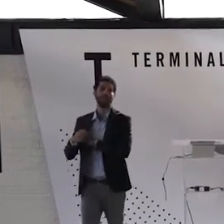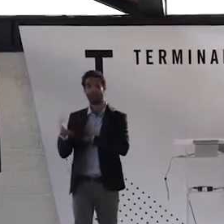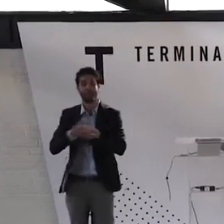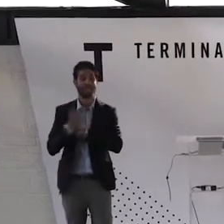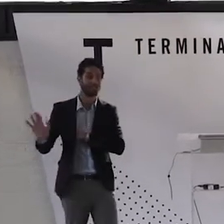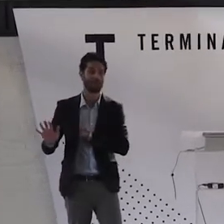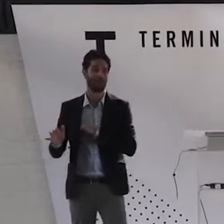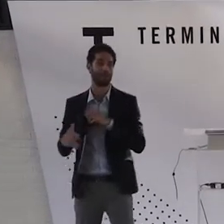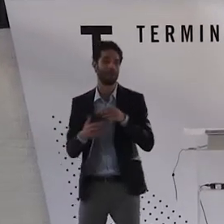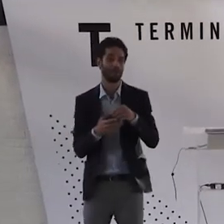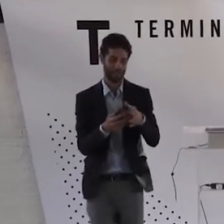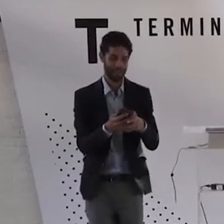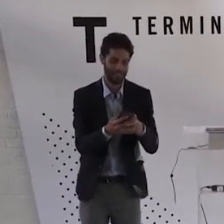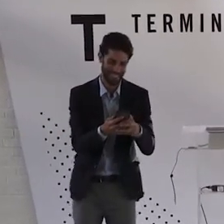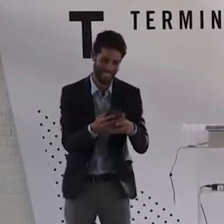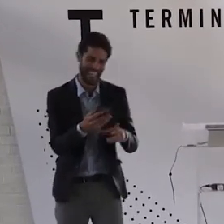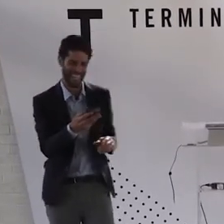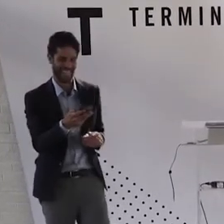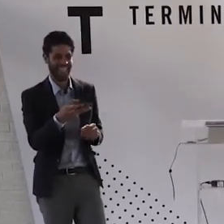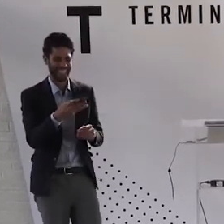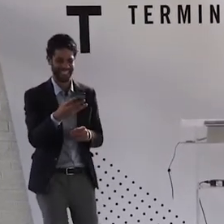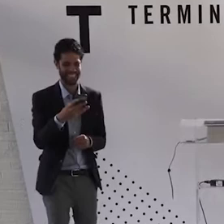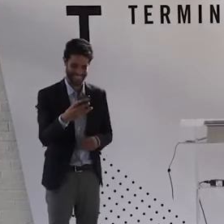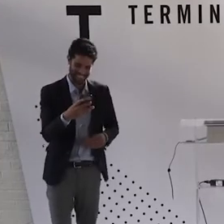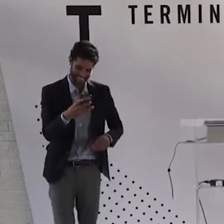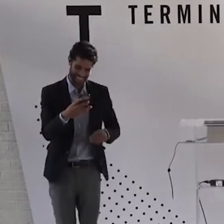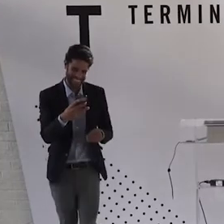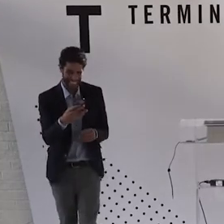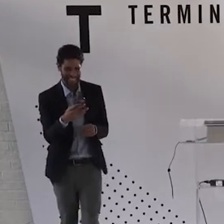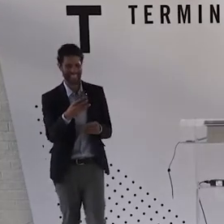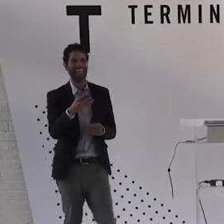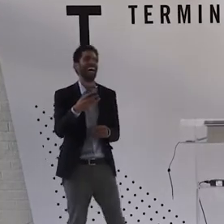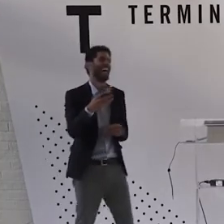Entonces, no quiero que piensen que le estoy programando.